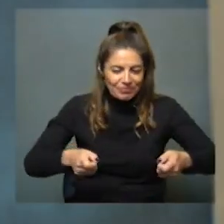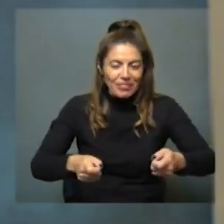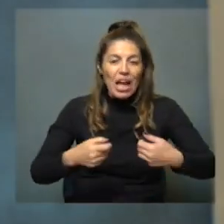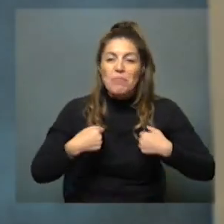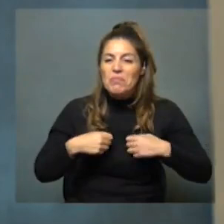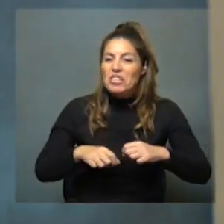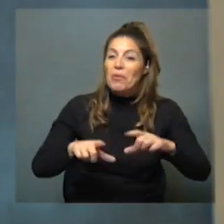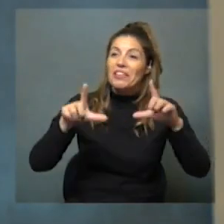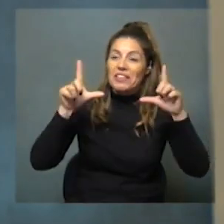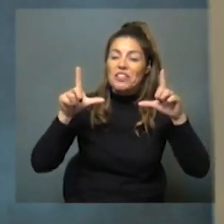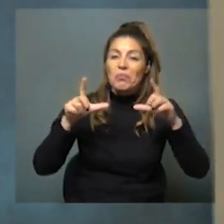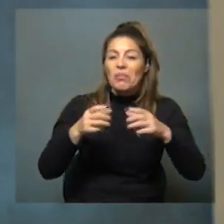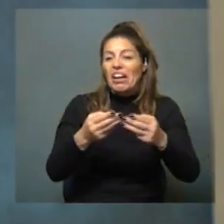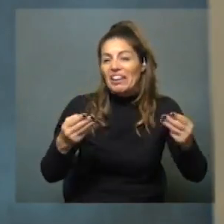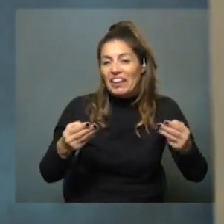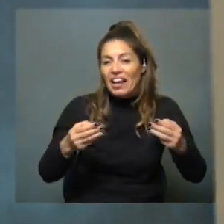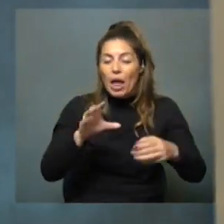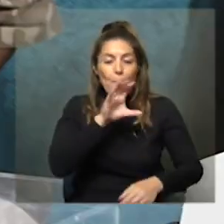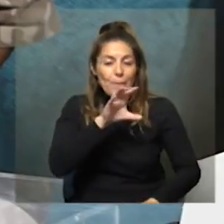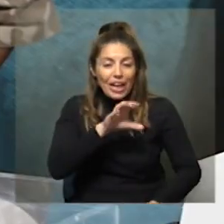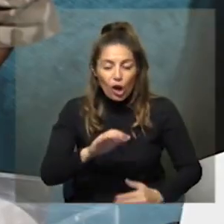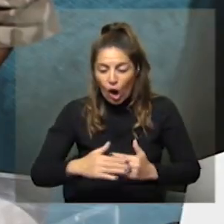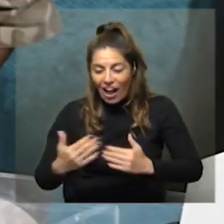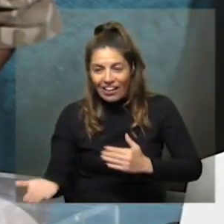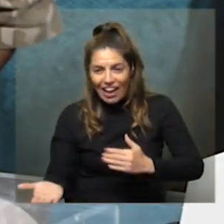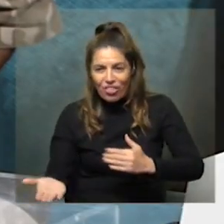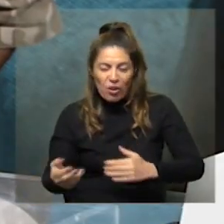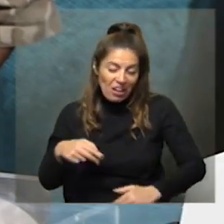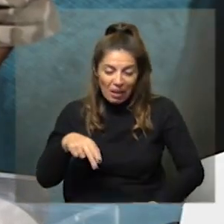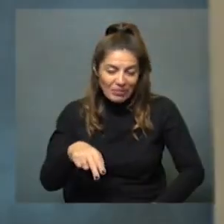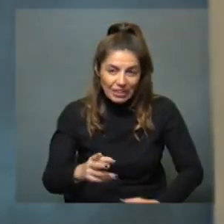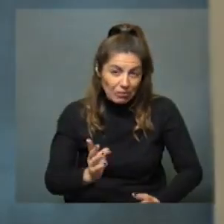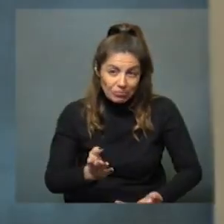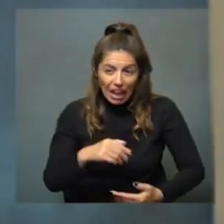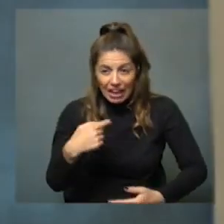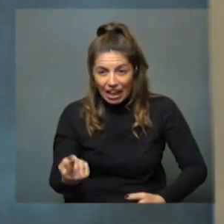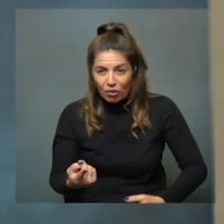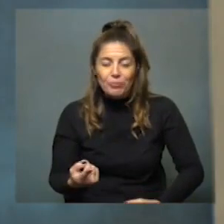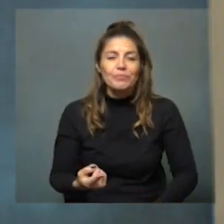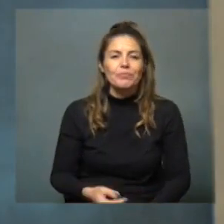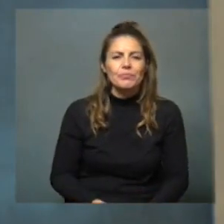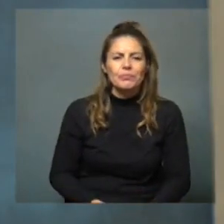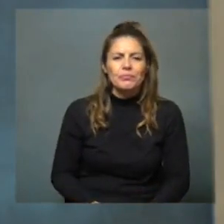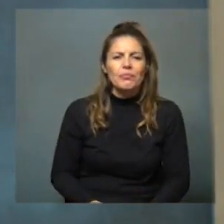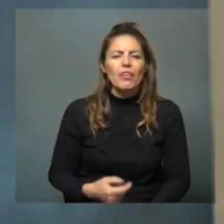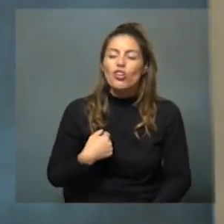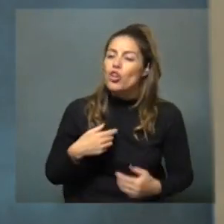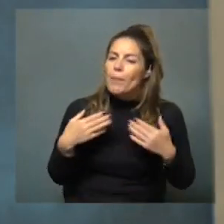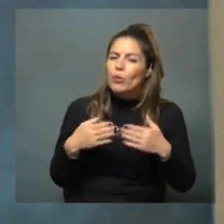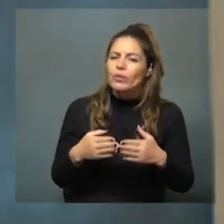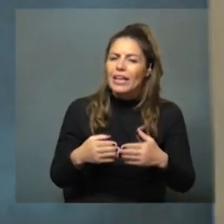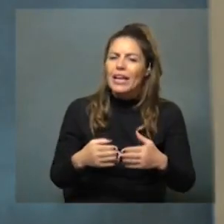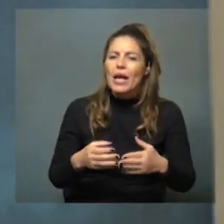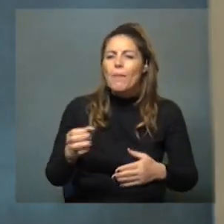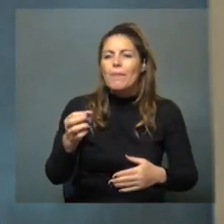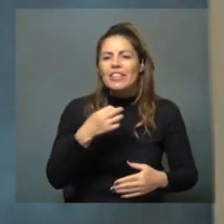perros están en el piso. Están en el piso. Claro, van al lado de ellos. Van ahí en la vuelta, ¿viste? Claro. Bueno, entonces le pregunté, me dijo, no, lo que pasa es